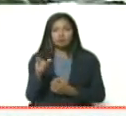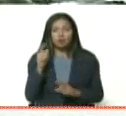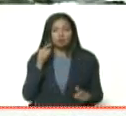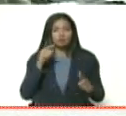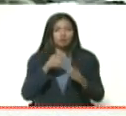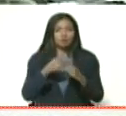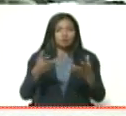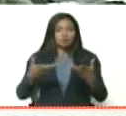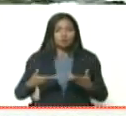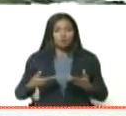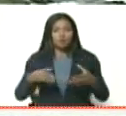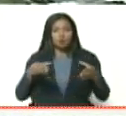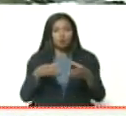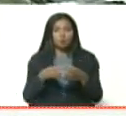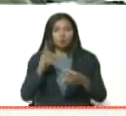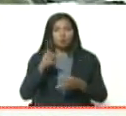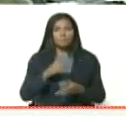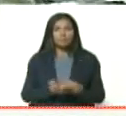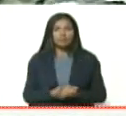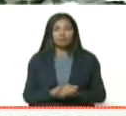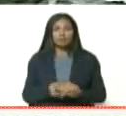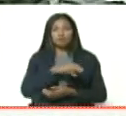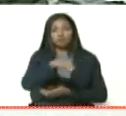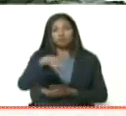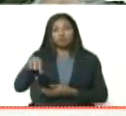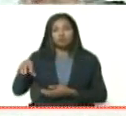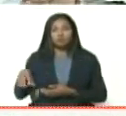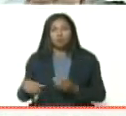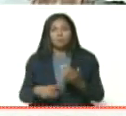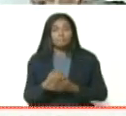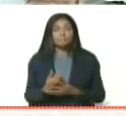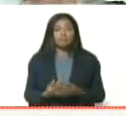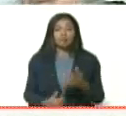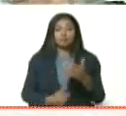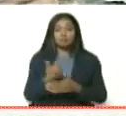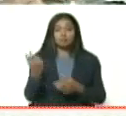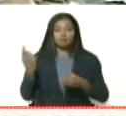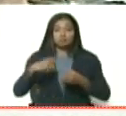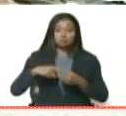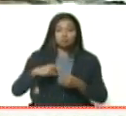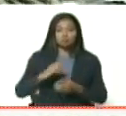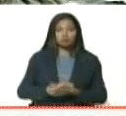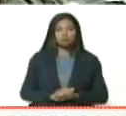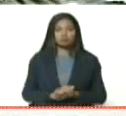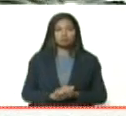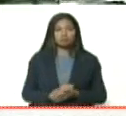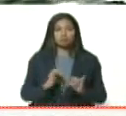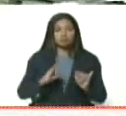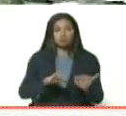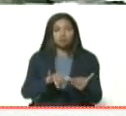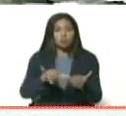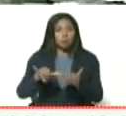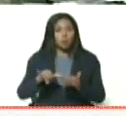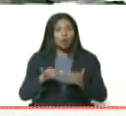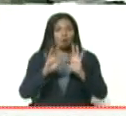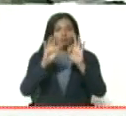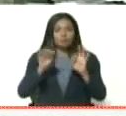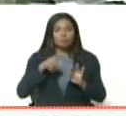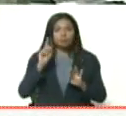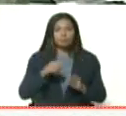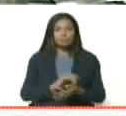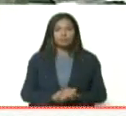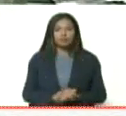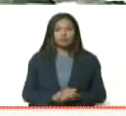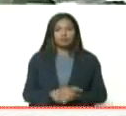está recibiendo este combo. Ya hay muchos estados que se han ido sumando y están, bueno, optimizando este sistema de distribución. Por un